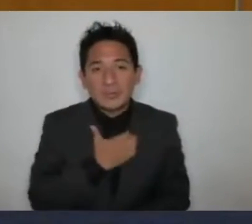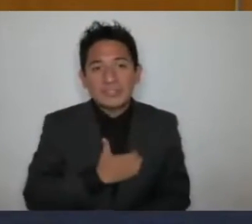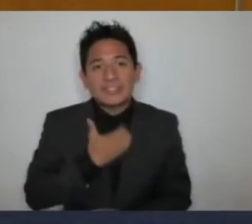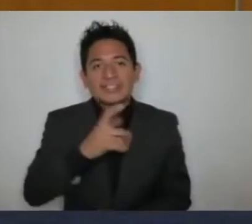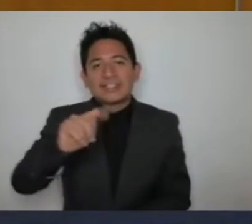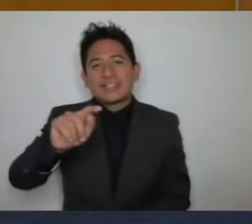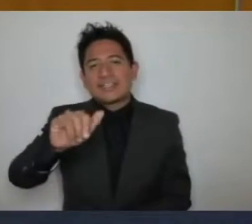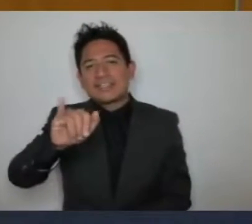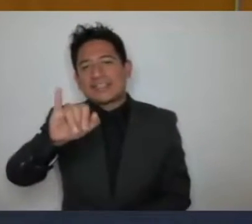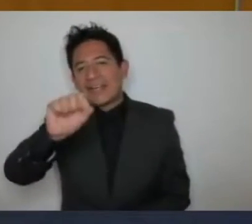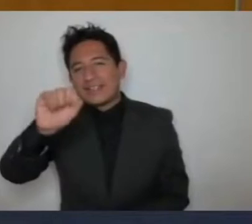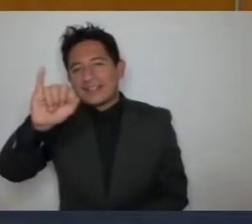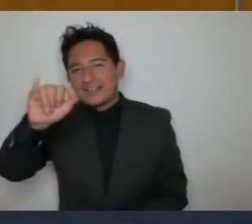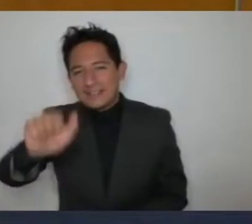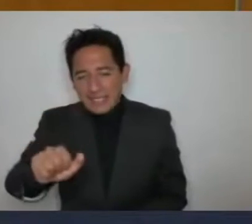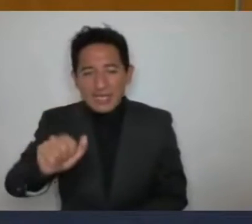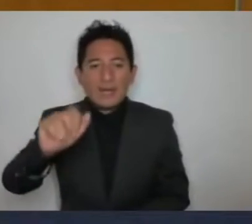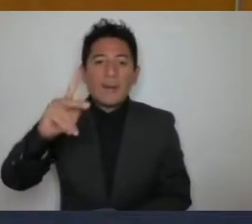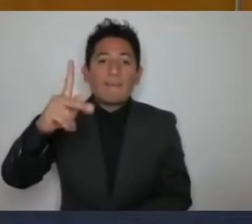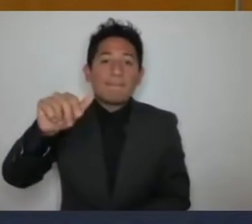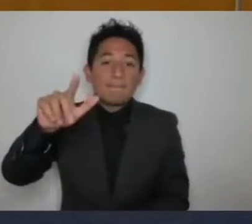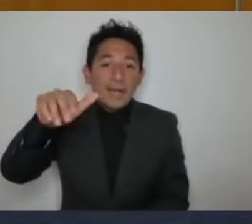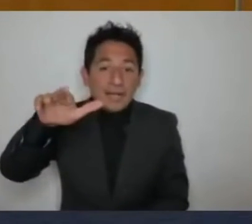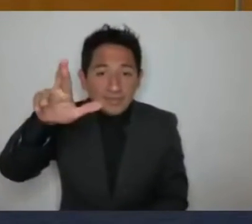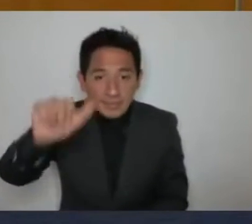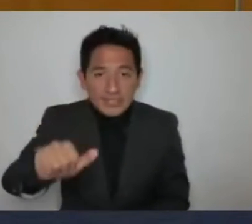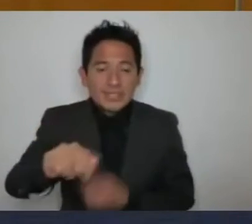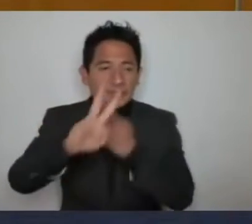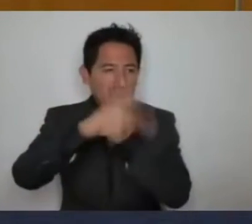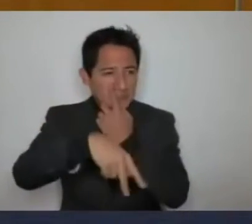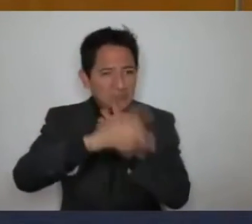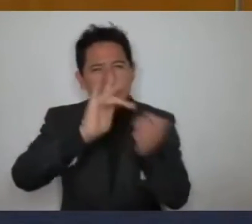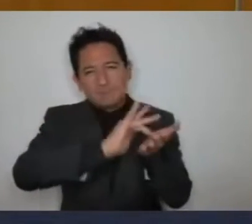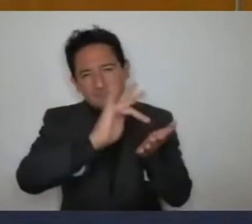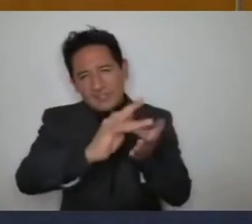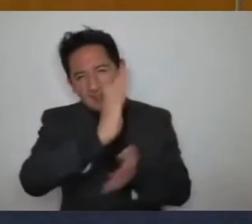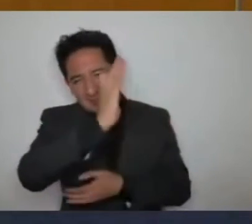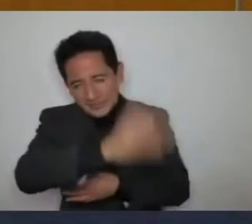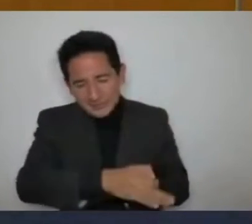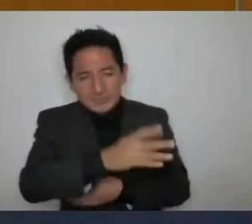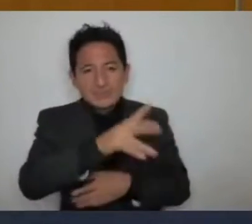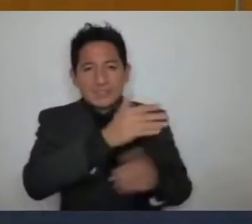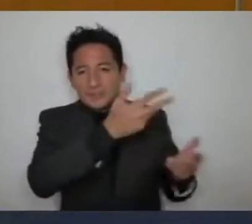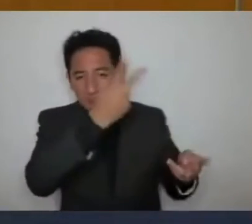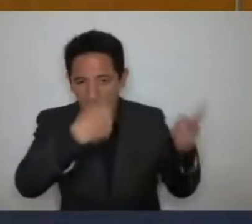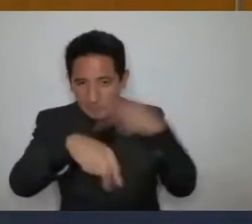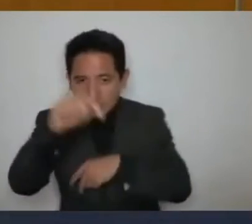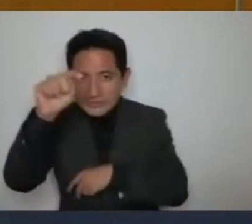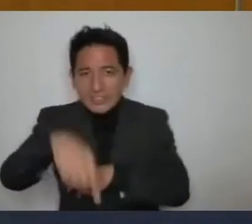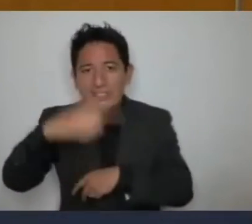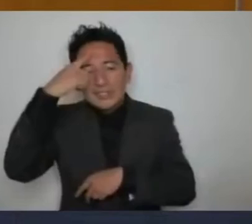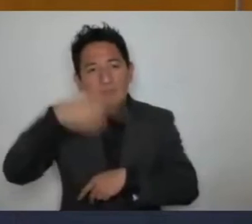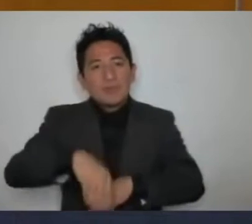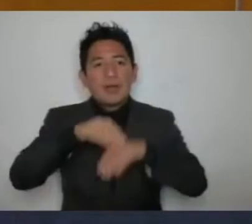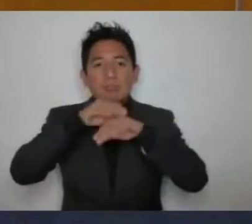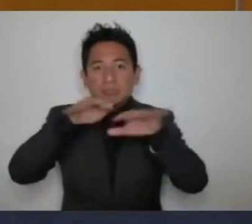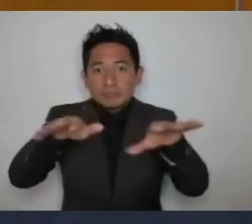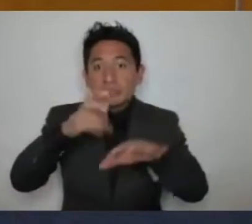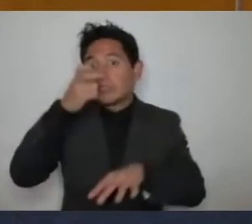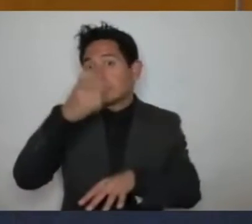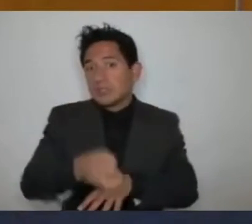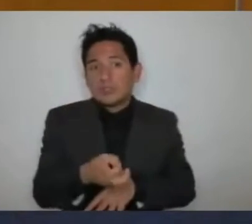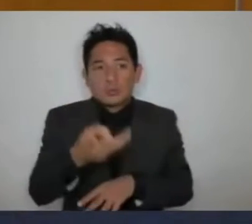Palmira eh Sofía de presentarlo aquí eh está por supuesto a la disposición de todas de todos ustedes en